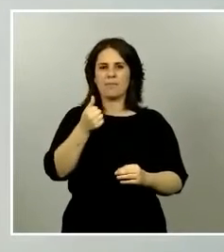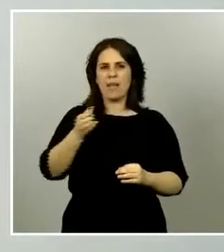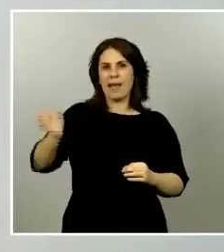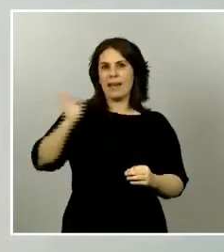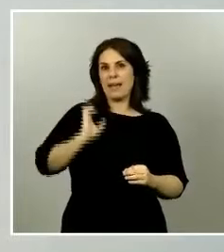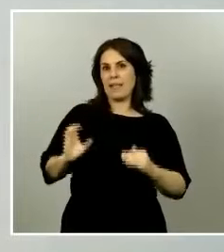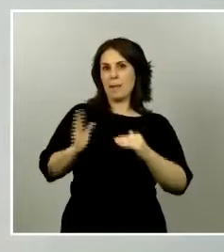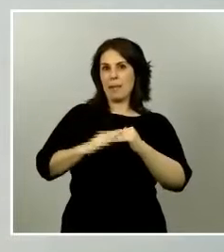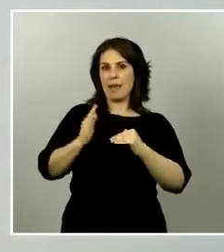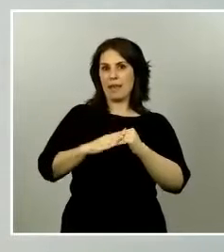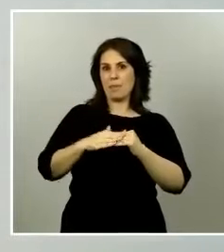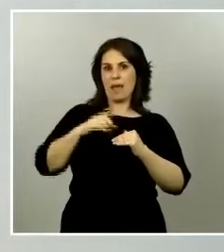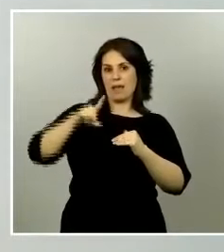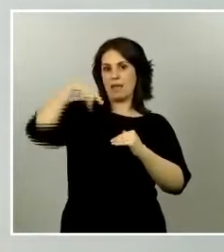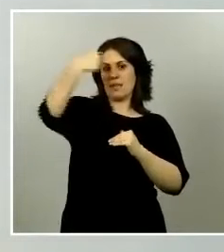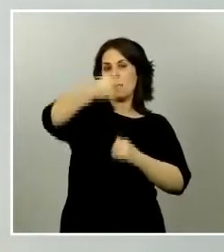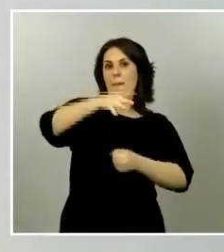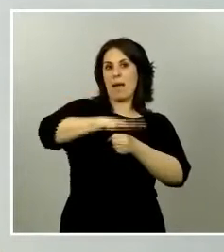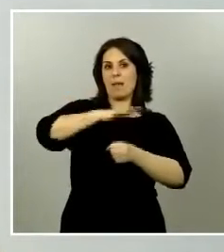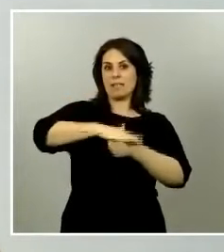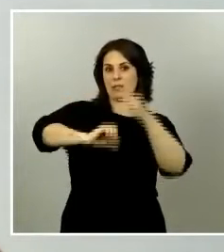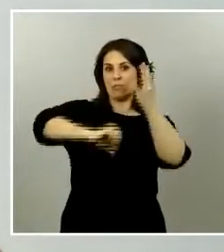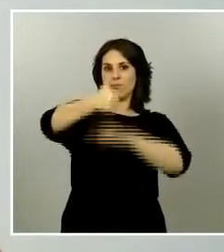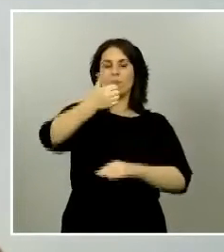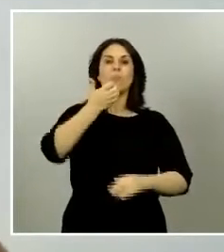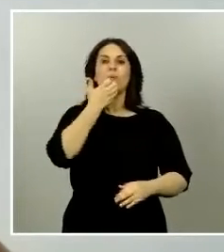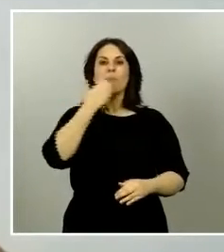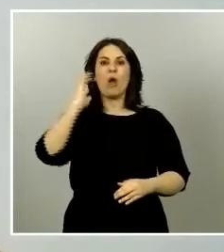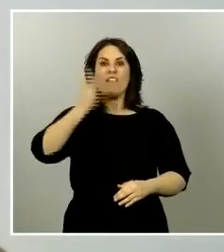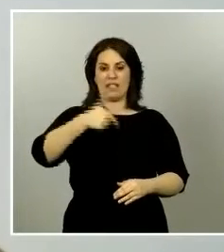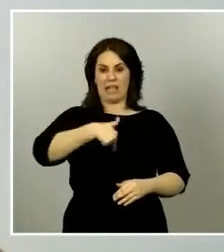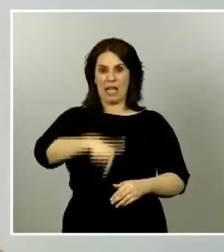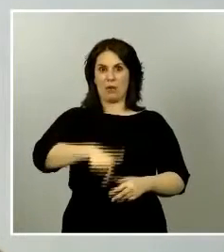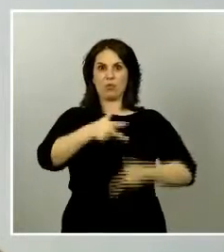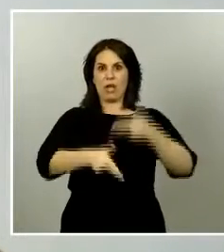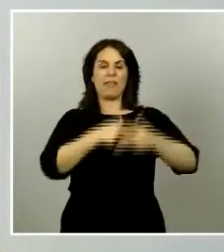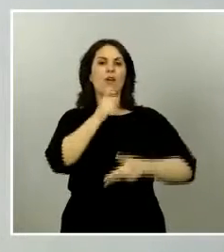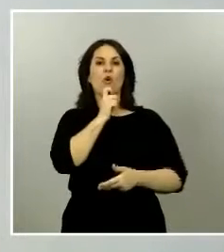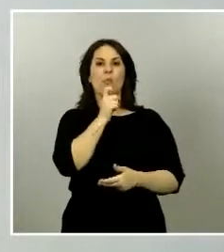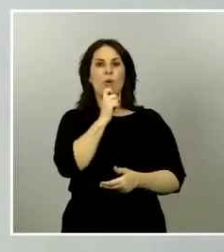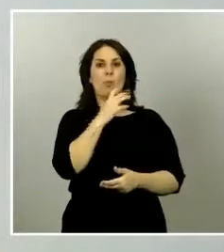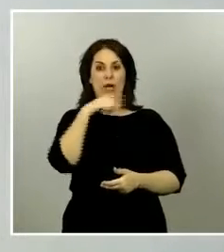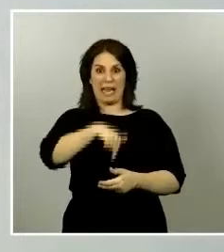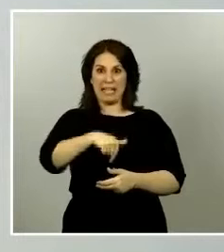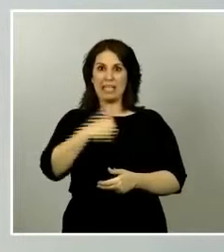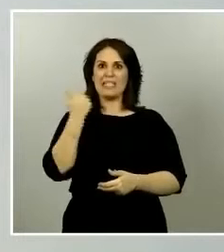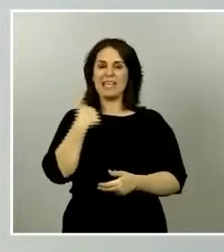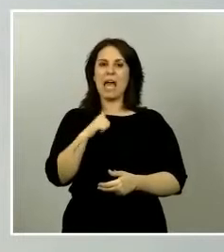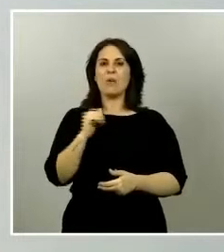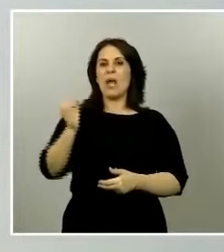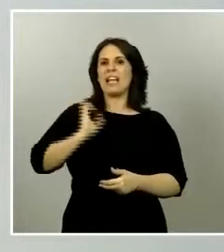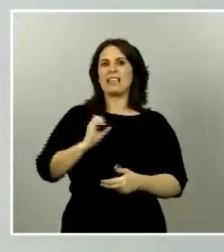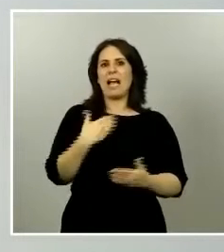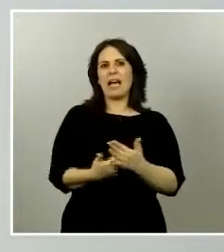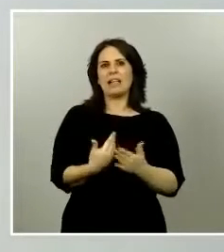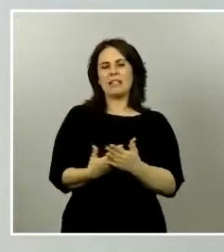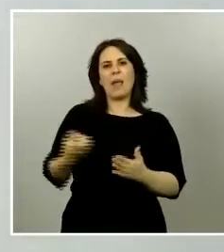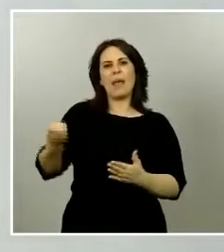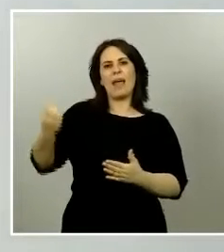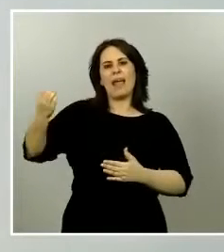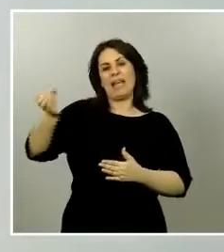aclaración, no sé si podría detallar un poco más cómo va a afectar la renta mínima que aprobarán el martes a comunidades autónomas como Euskadi, que ya